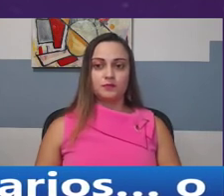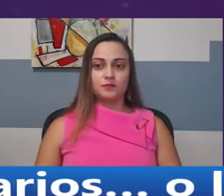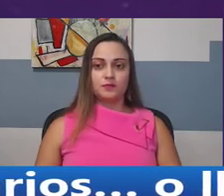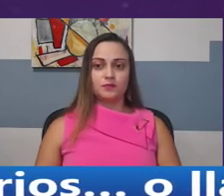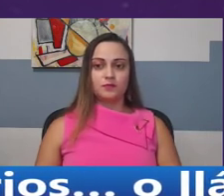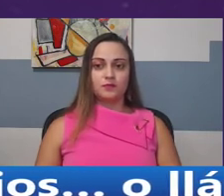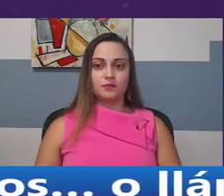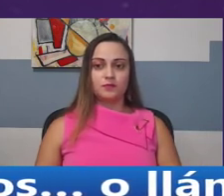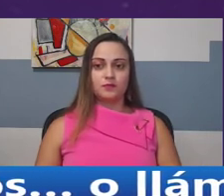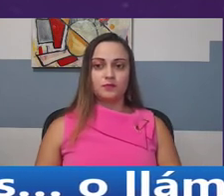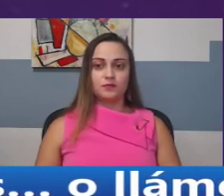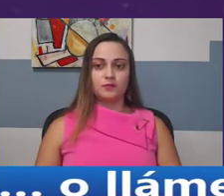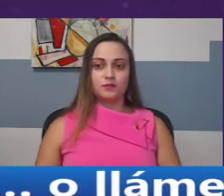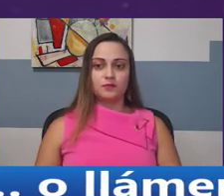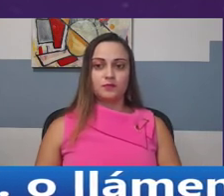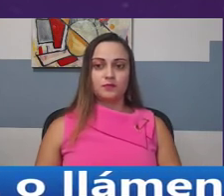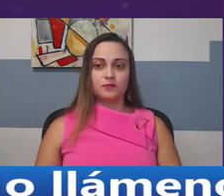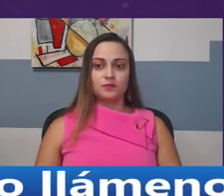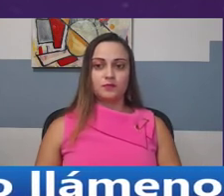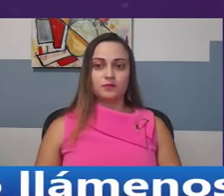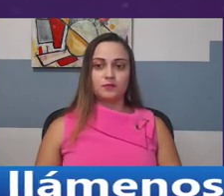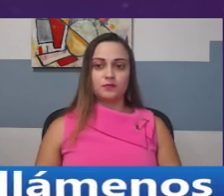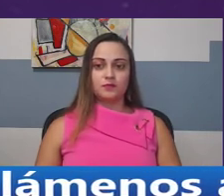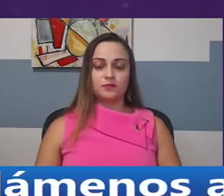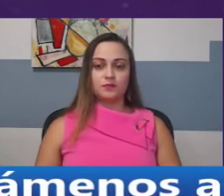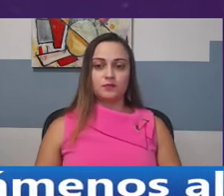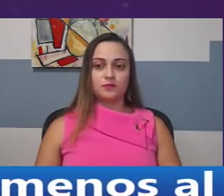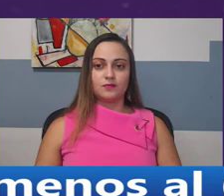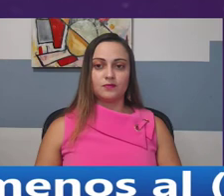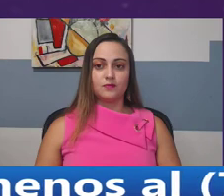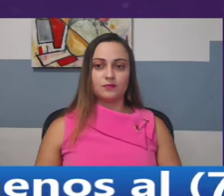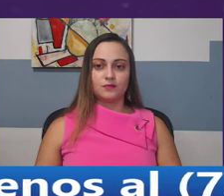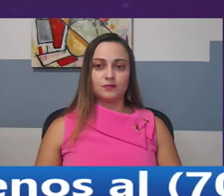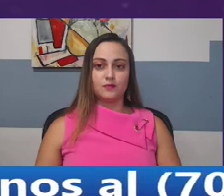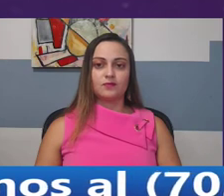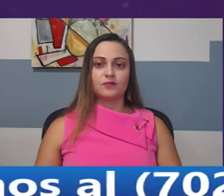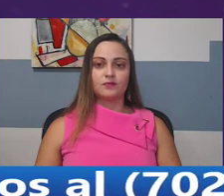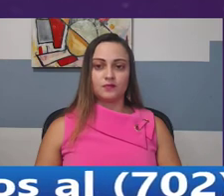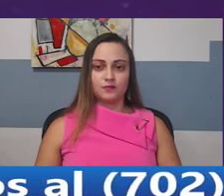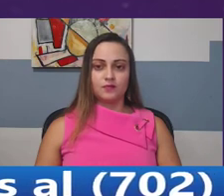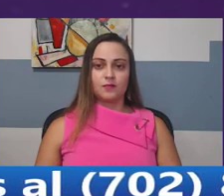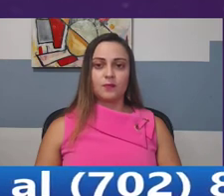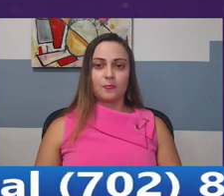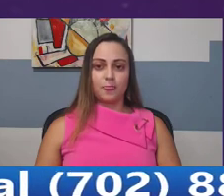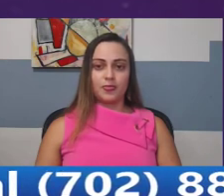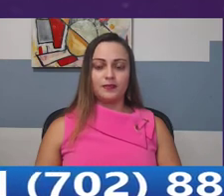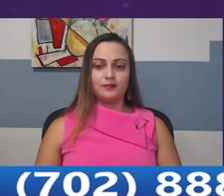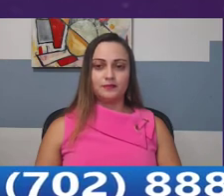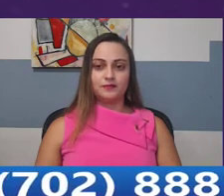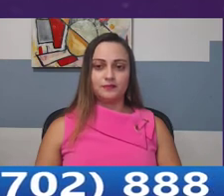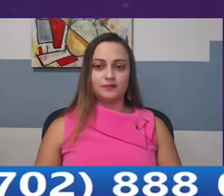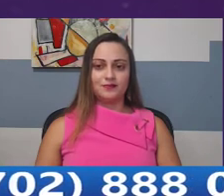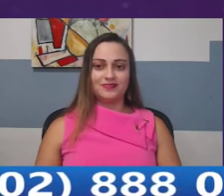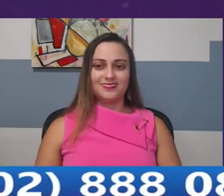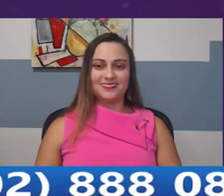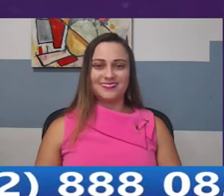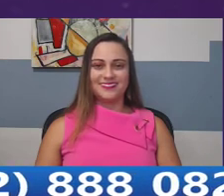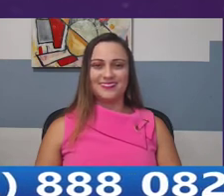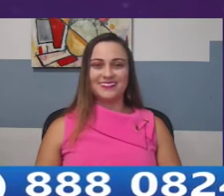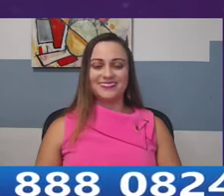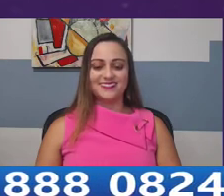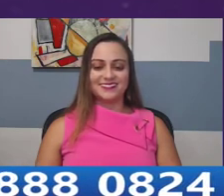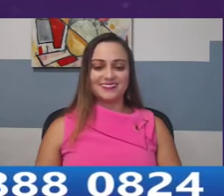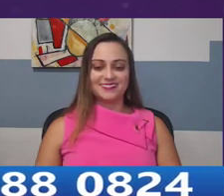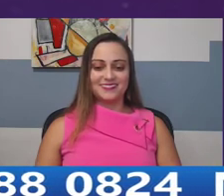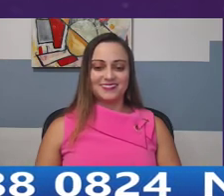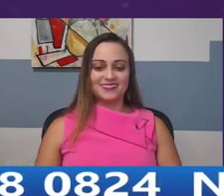pues se puedo recomendar y ya te digo, va a aprender muchísimas más cosas y bueno, también va a estar ahí cerquita, cerquita mío, ¿verdad? Entonces, le